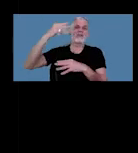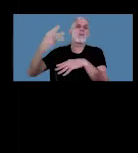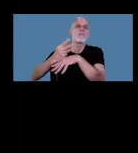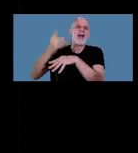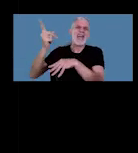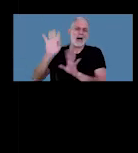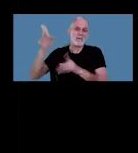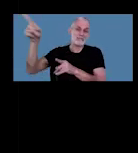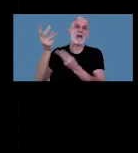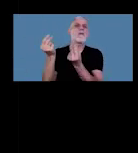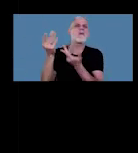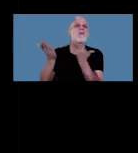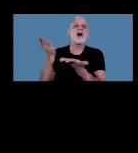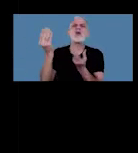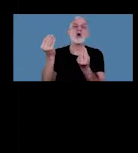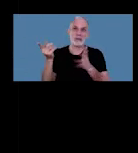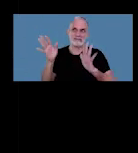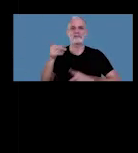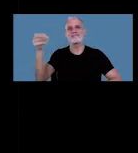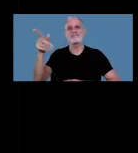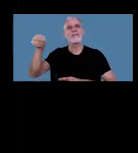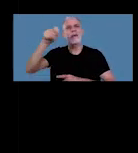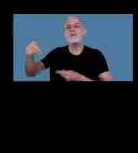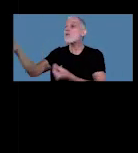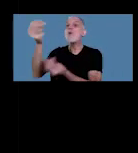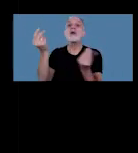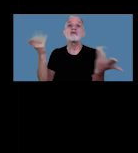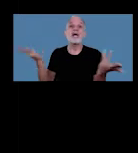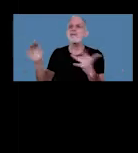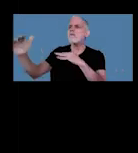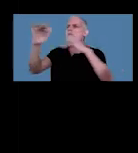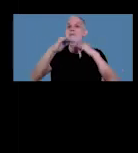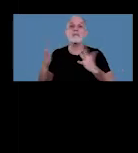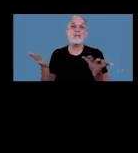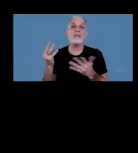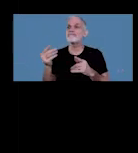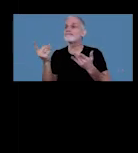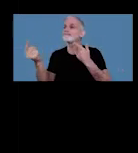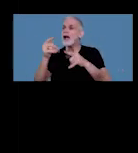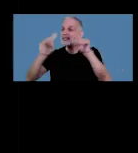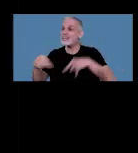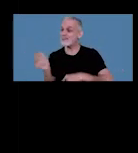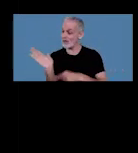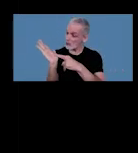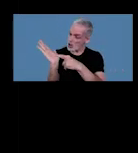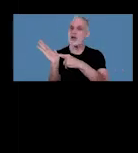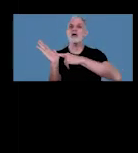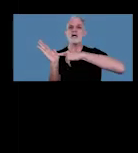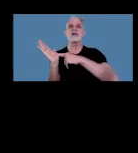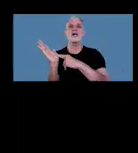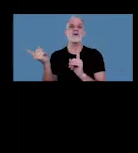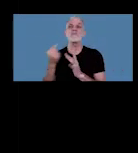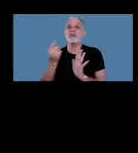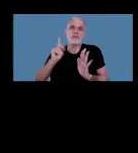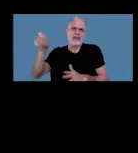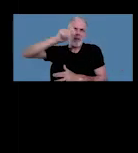para evaluarlo, va a tener que evaluar el valor de mercado en Miami y para eso va a tener que contar con una certificación de algún